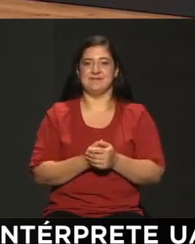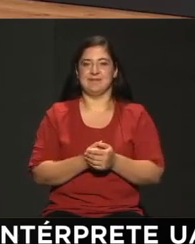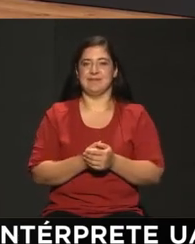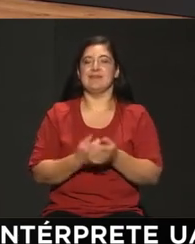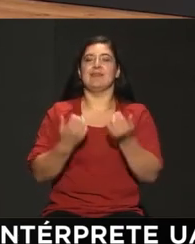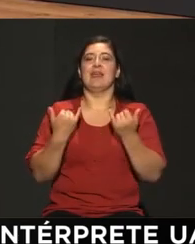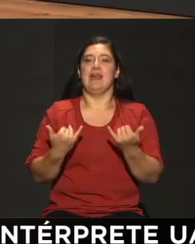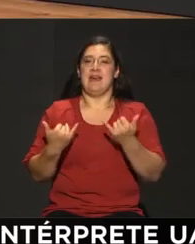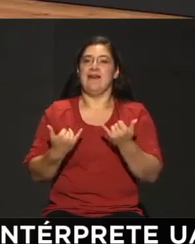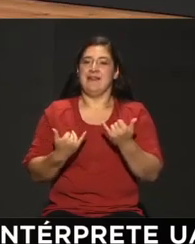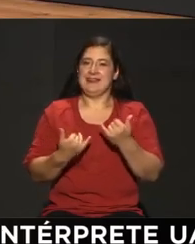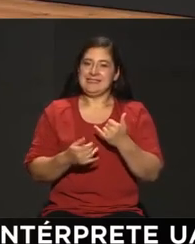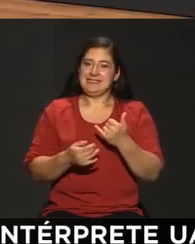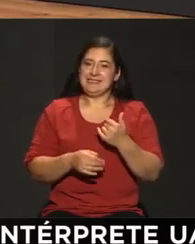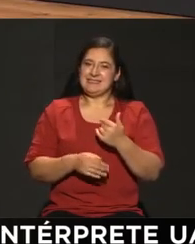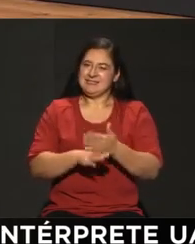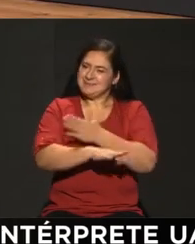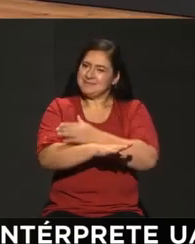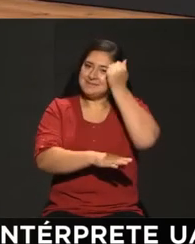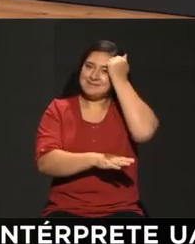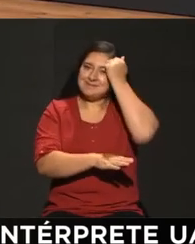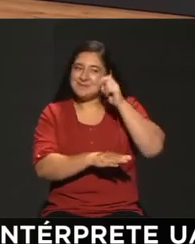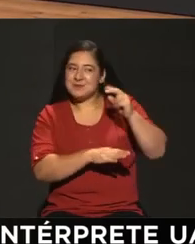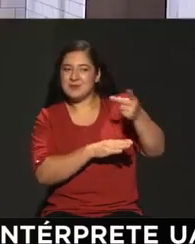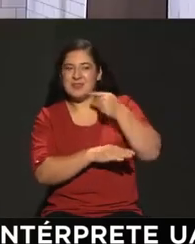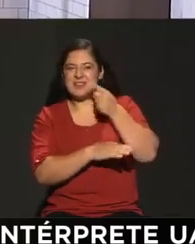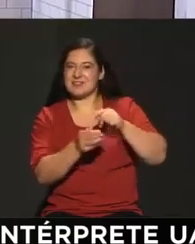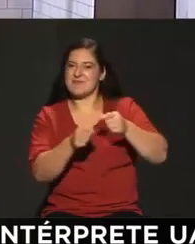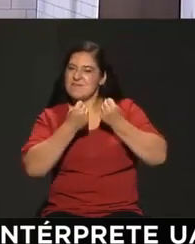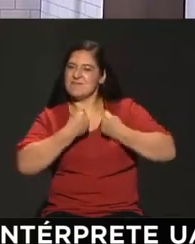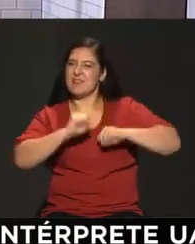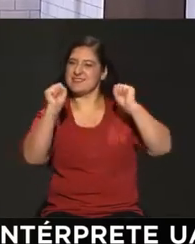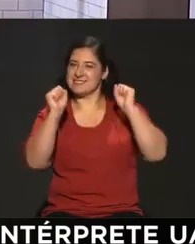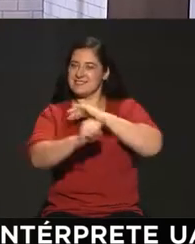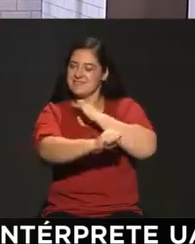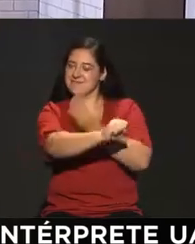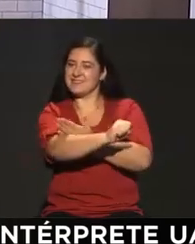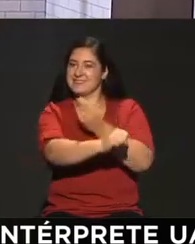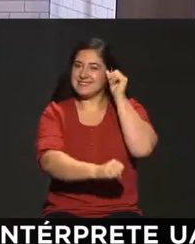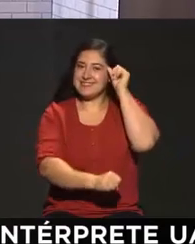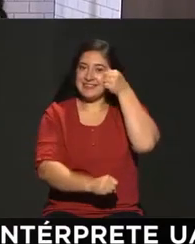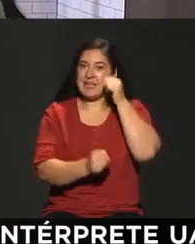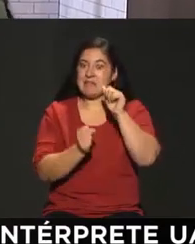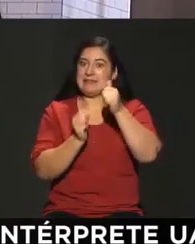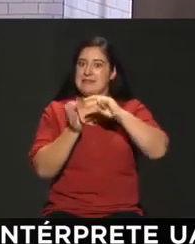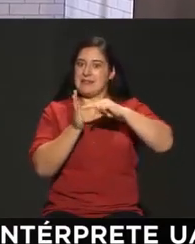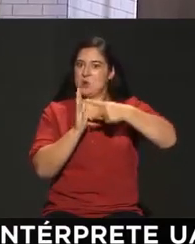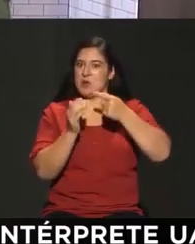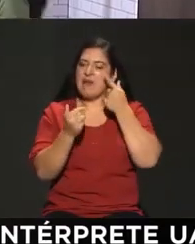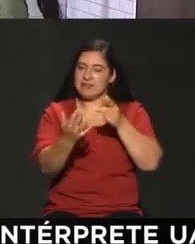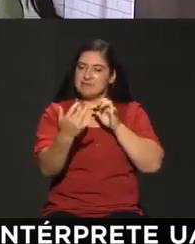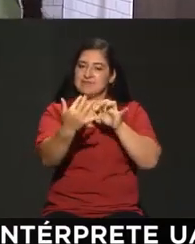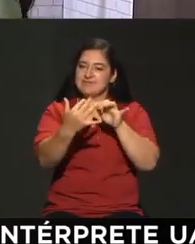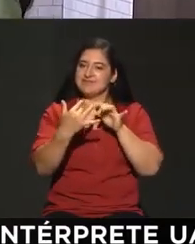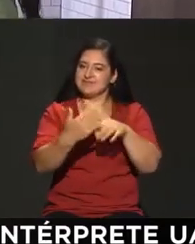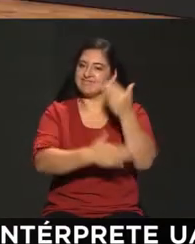desde ese momento lo que hablabas con nosotros, profes, la exigencia y la fuerza de los brazos. Bueno, tenemos solamente 10 segundos para ese combate.